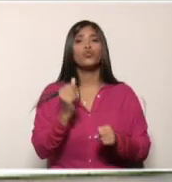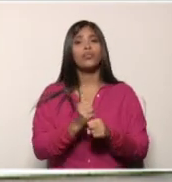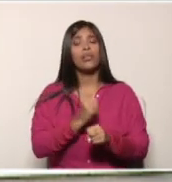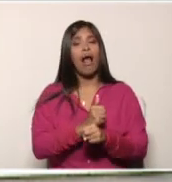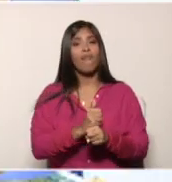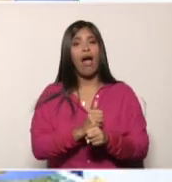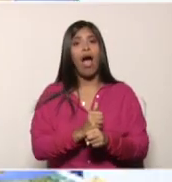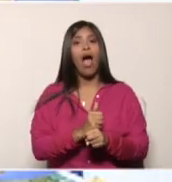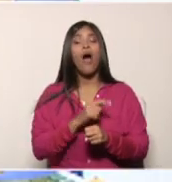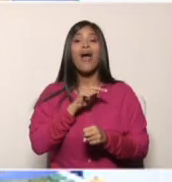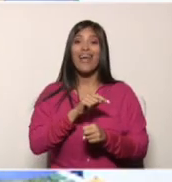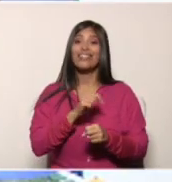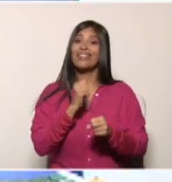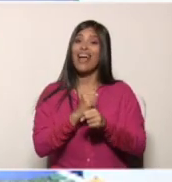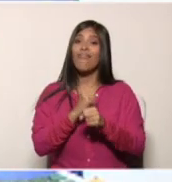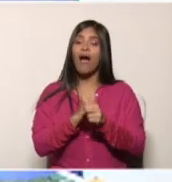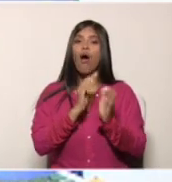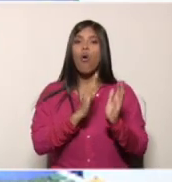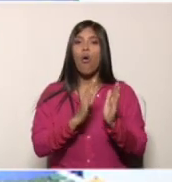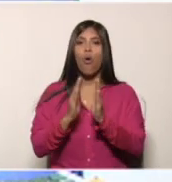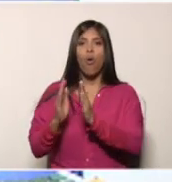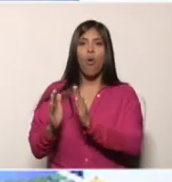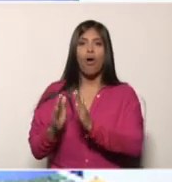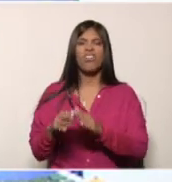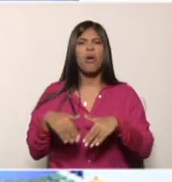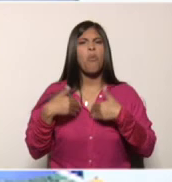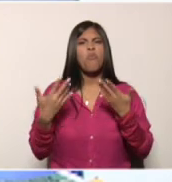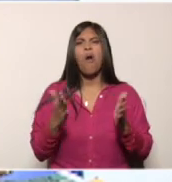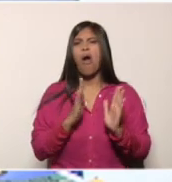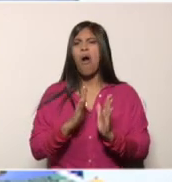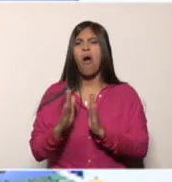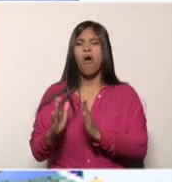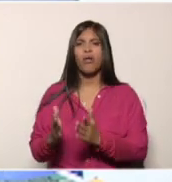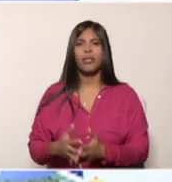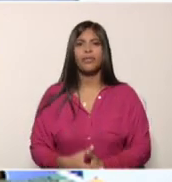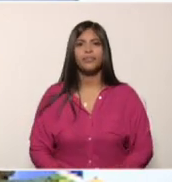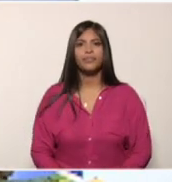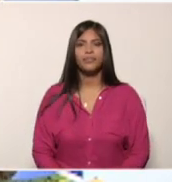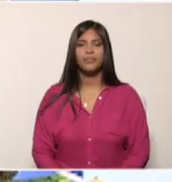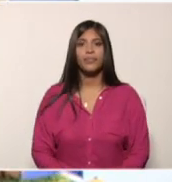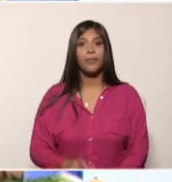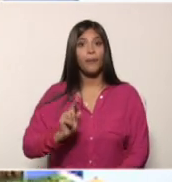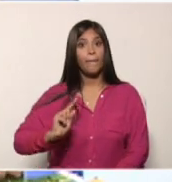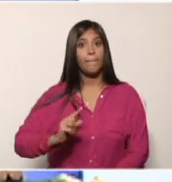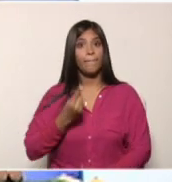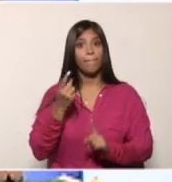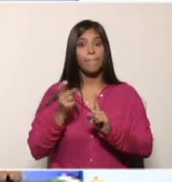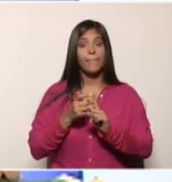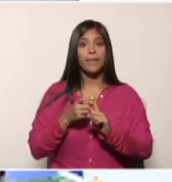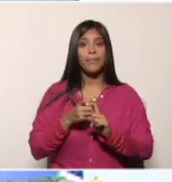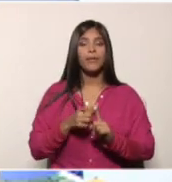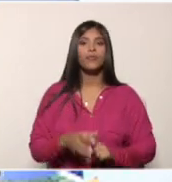trabajos tienen un orden. ¿Ok? Entonces, ¿cuál es el orden de los trabajos escritos? Lo primero,